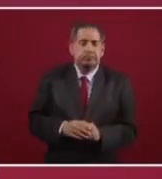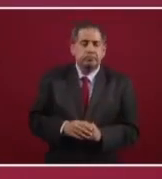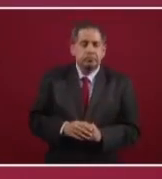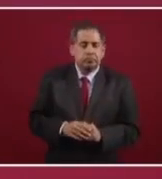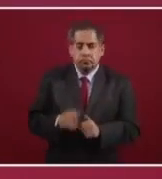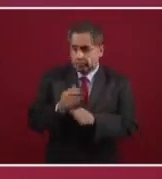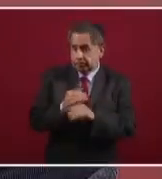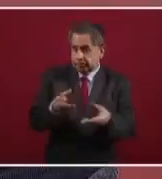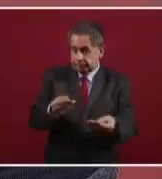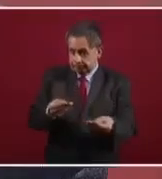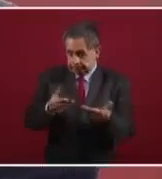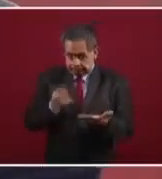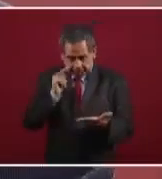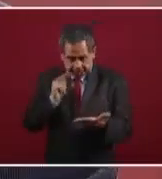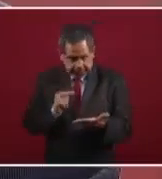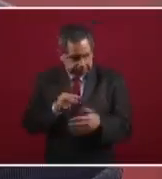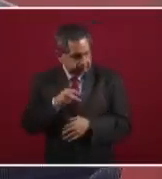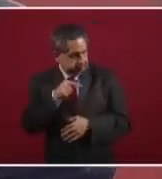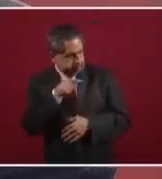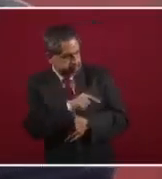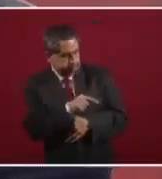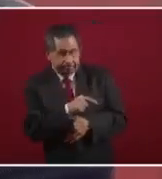tengo información, además